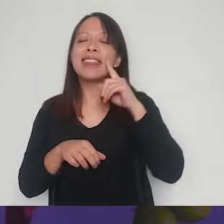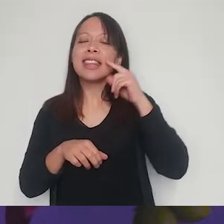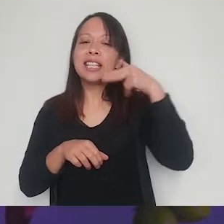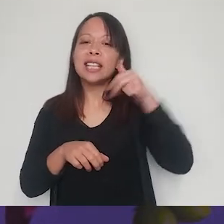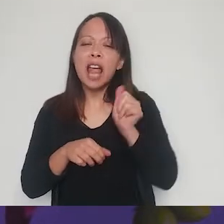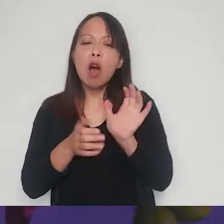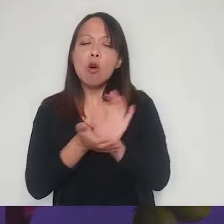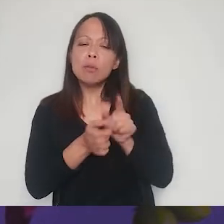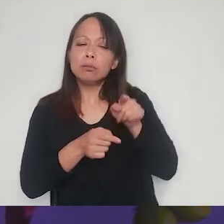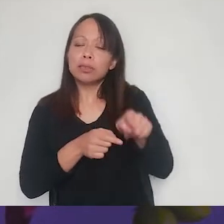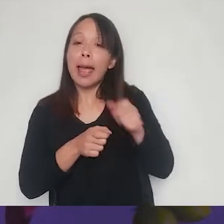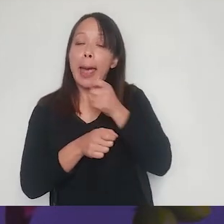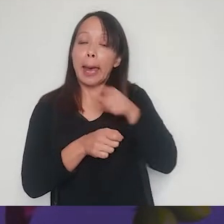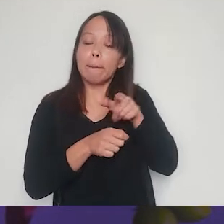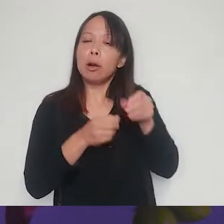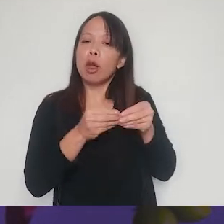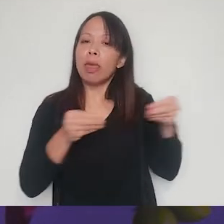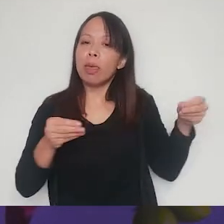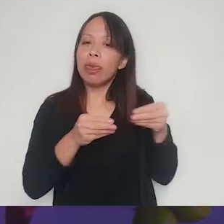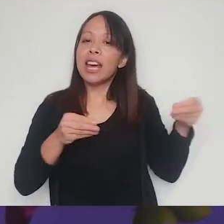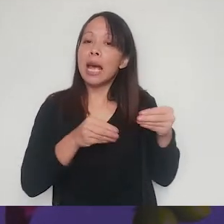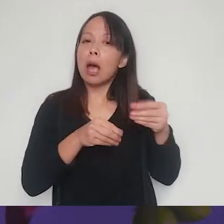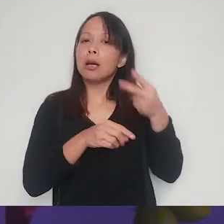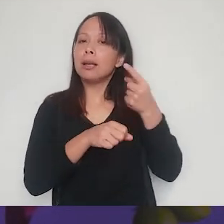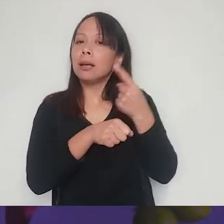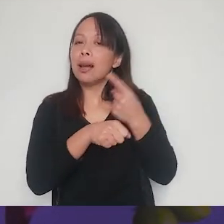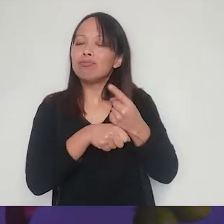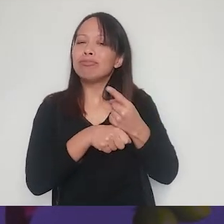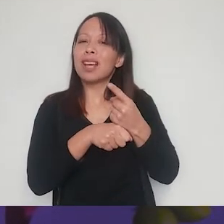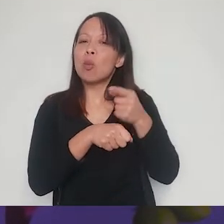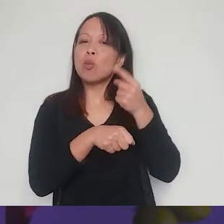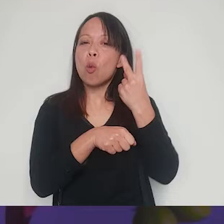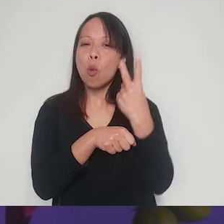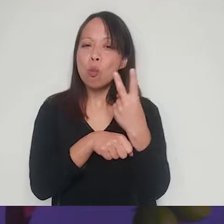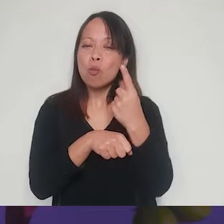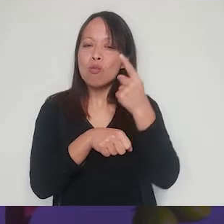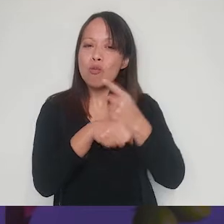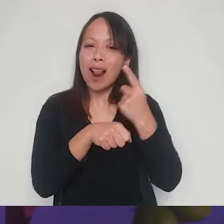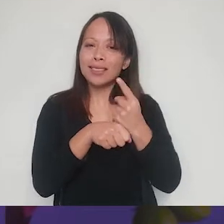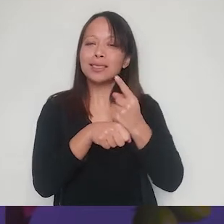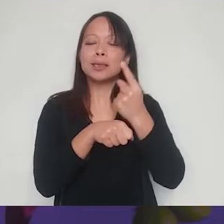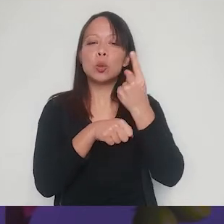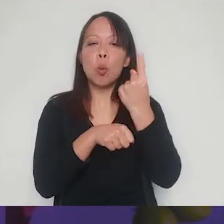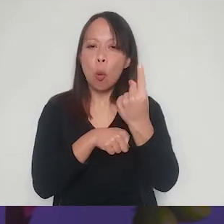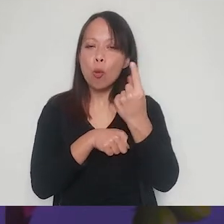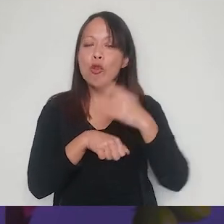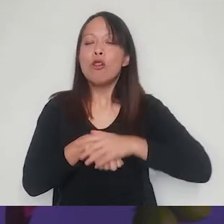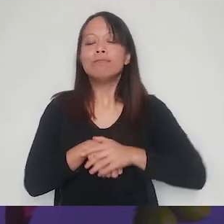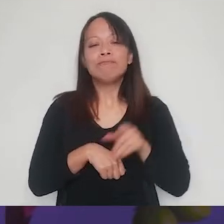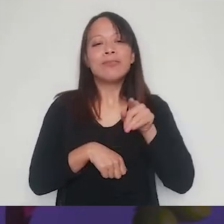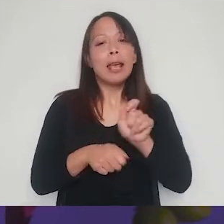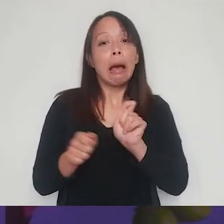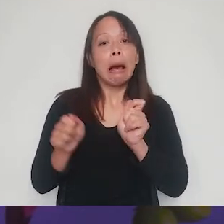laxa, podría eso llevar a la exclusión de exones de la clase 1, y si la cromatina está compacta, a la inclusión de